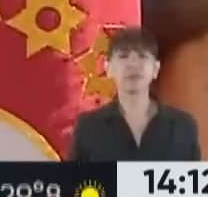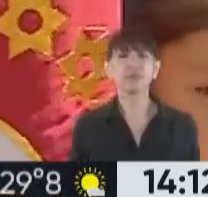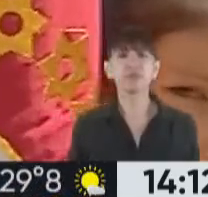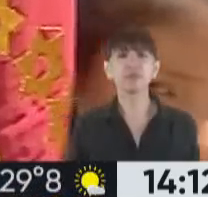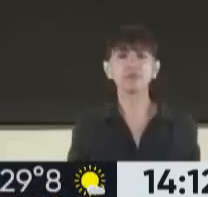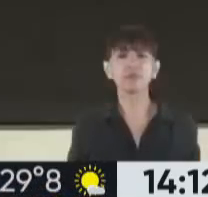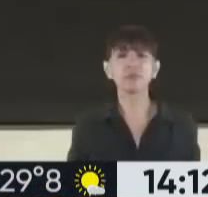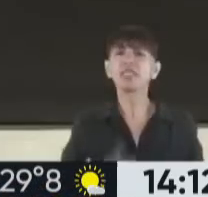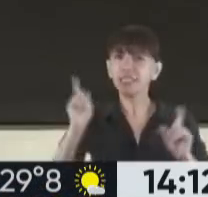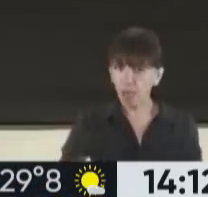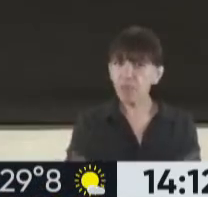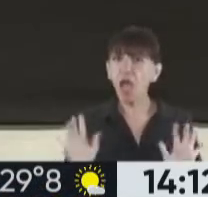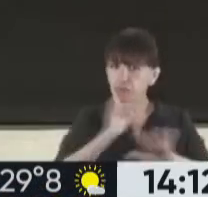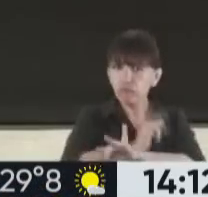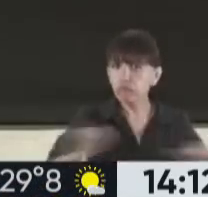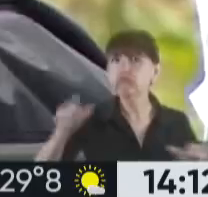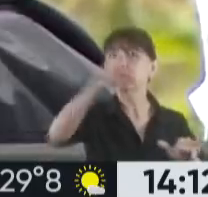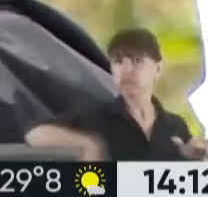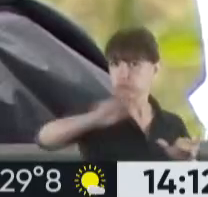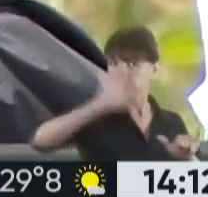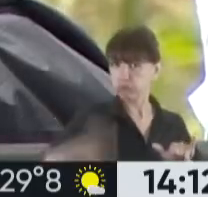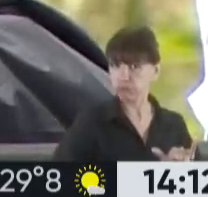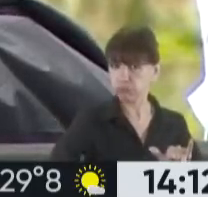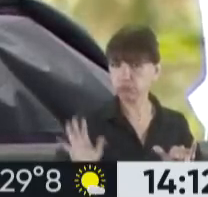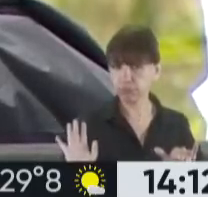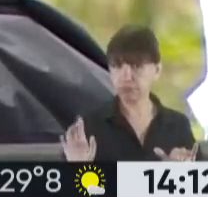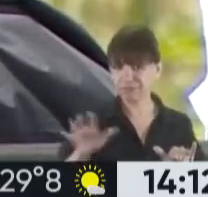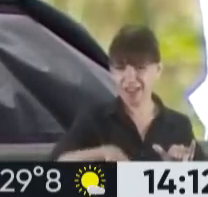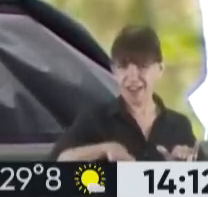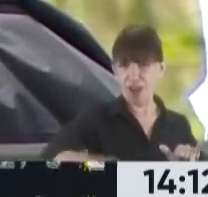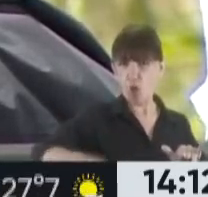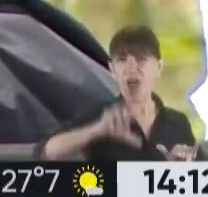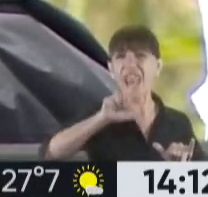Y sepa, amigos y amigas de La Poma,